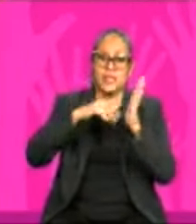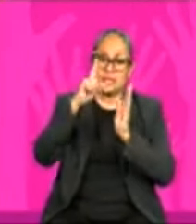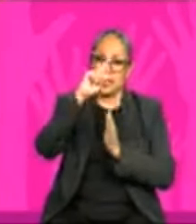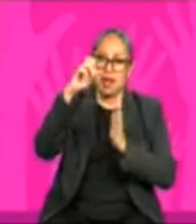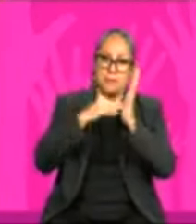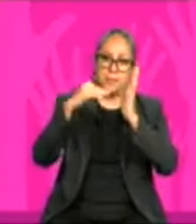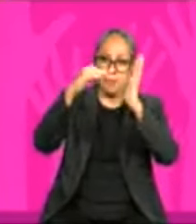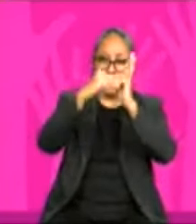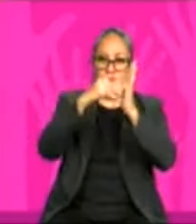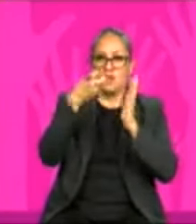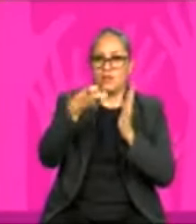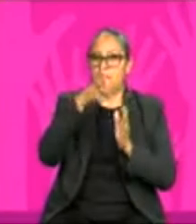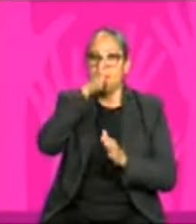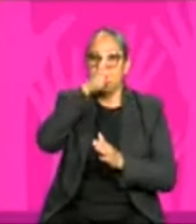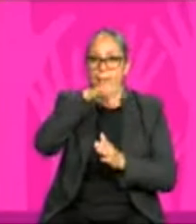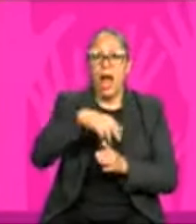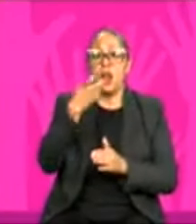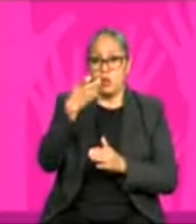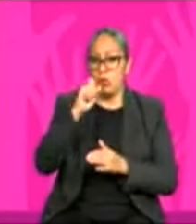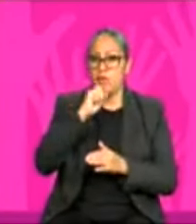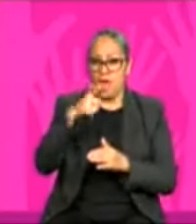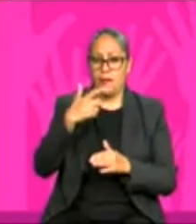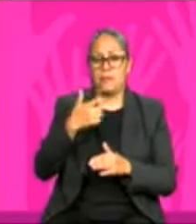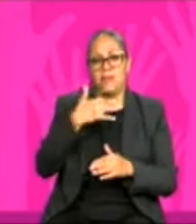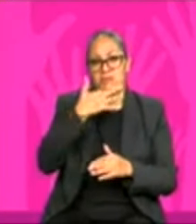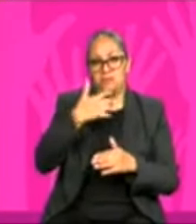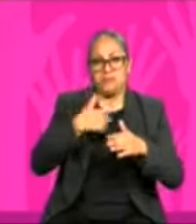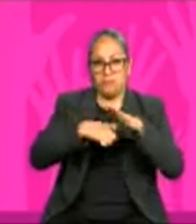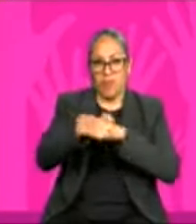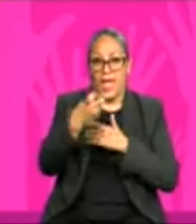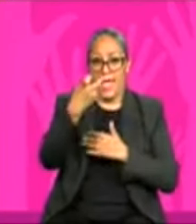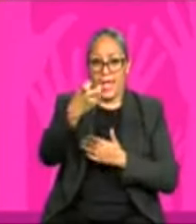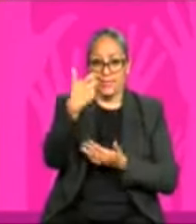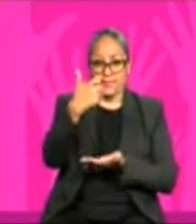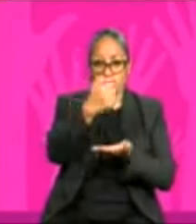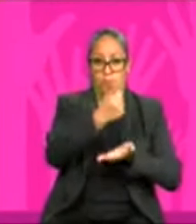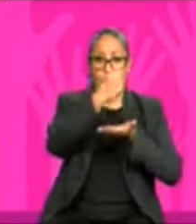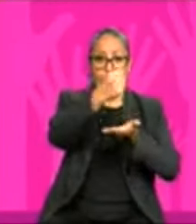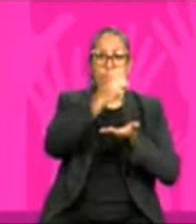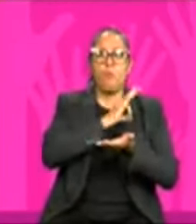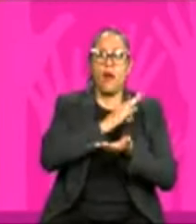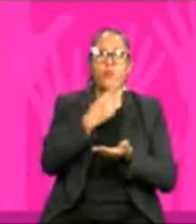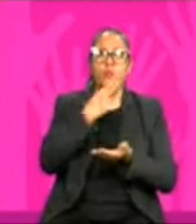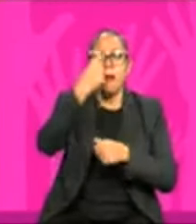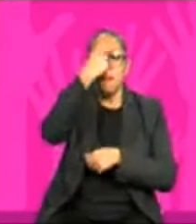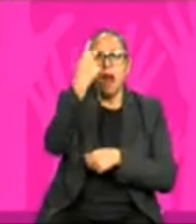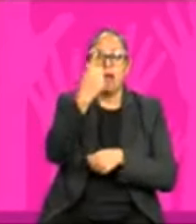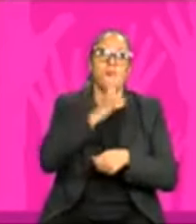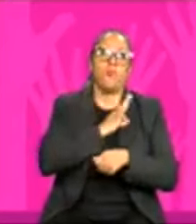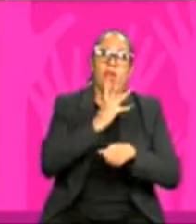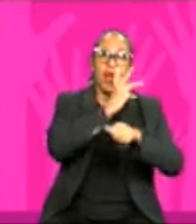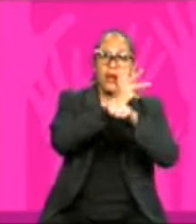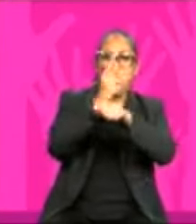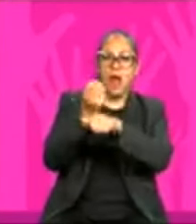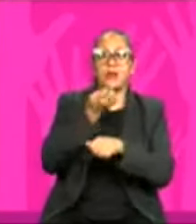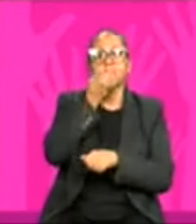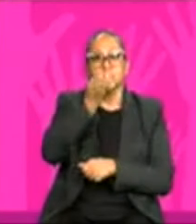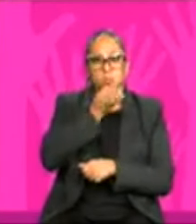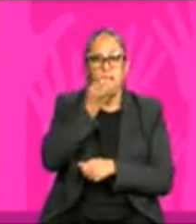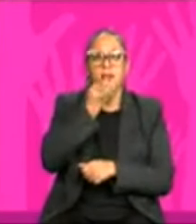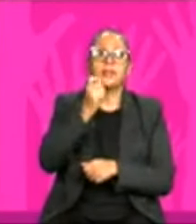y eso también es corrupción. Ese recurso pudo invertirse en rehabilitación de escuelas y, por